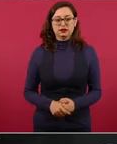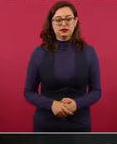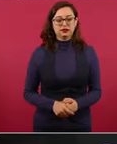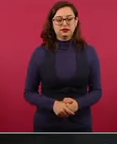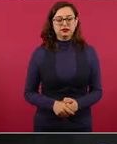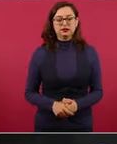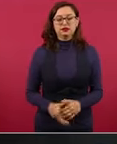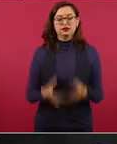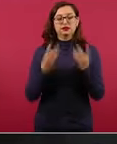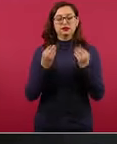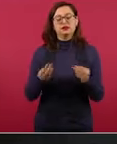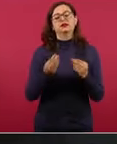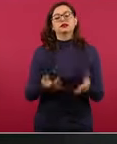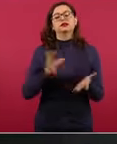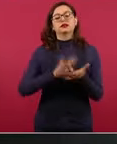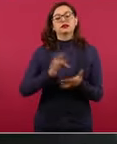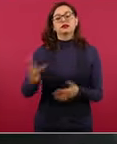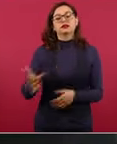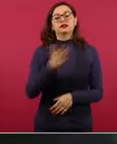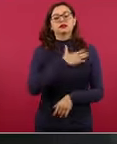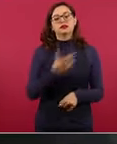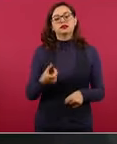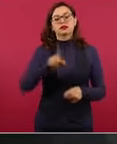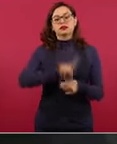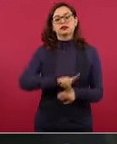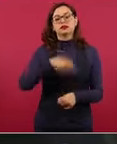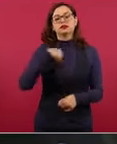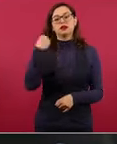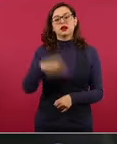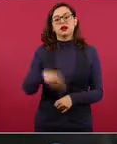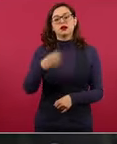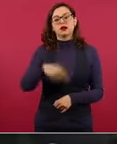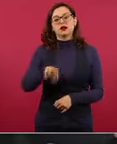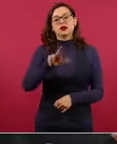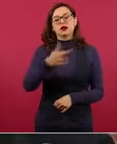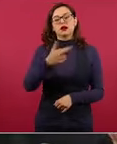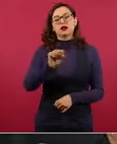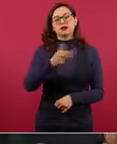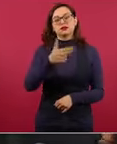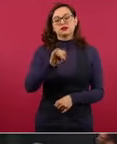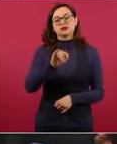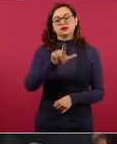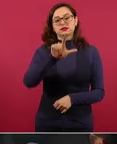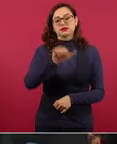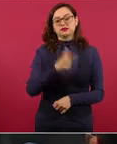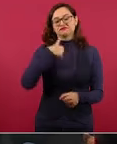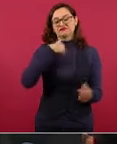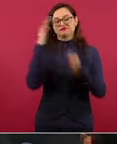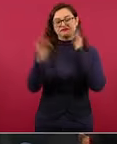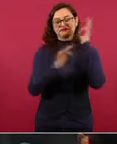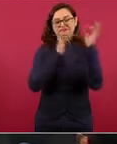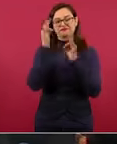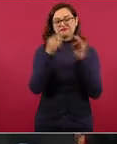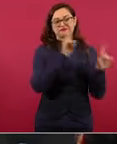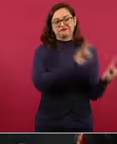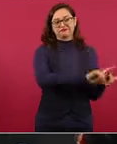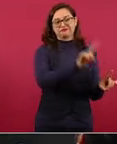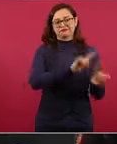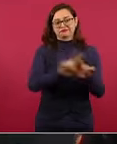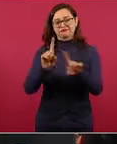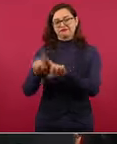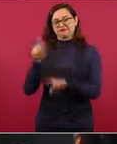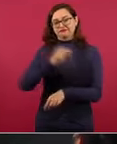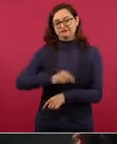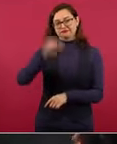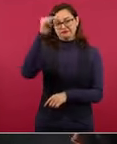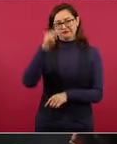muchas gracias de presidentes buenos días ya y la rosa gel corresponsal del grupo hill y el imparcial de sonora la crónica de mexicalli y frontera